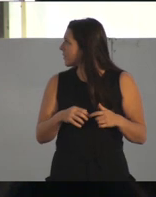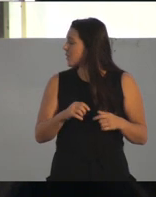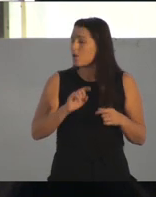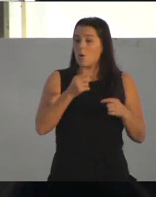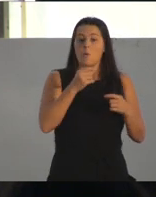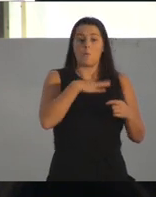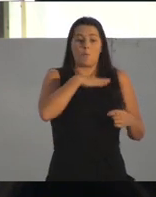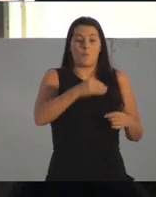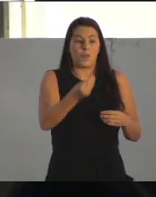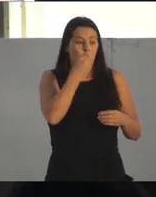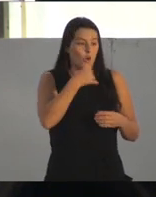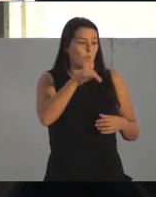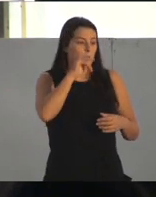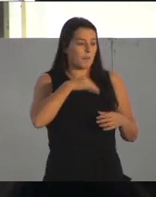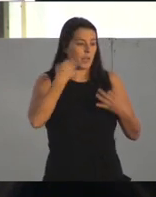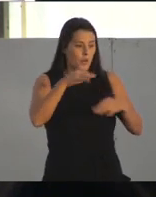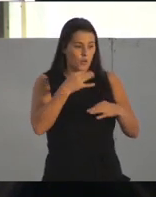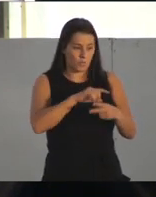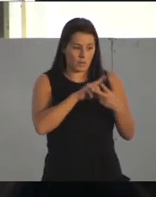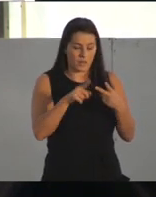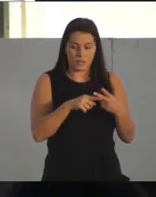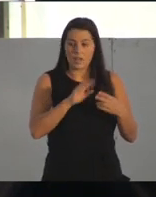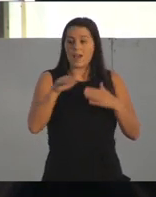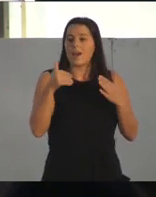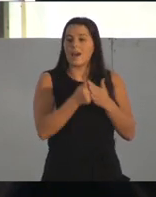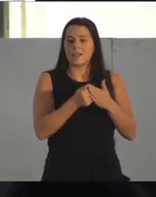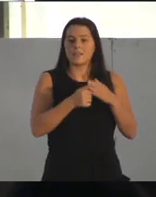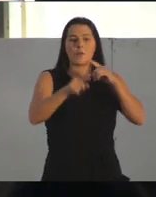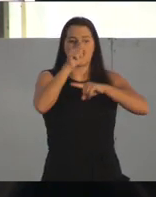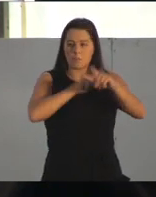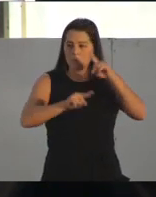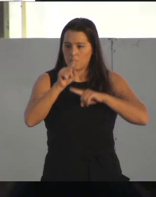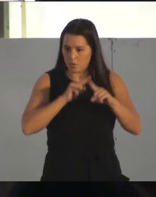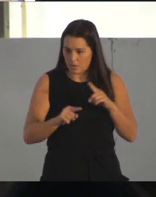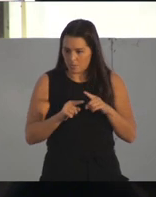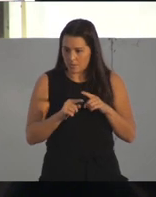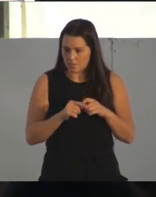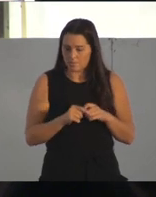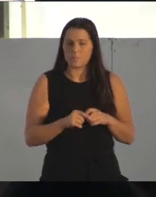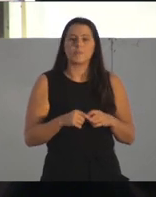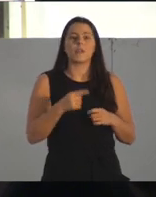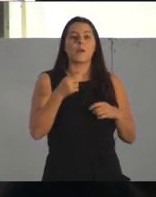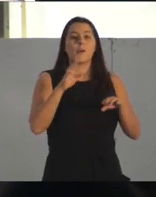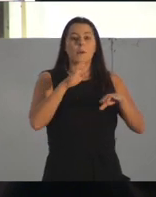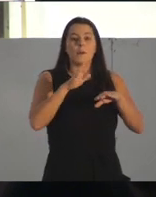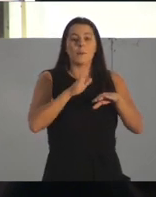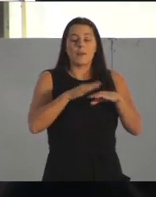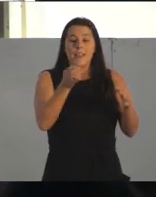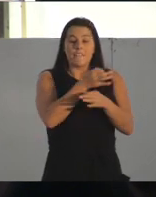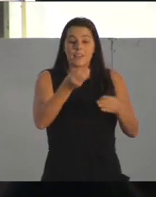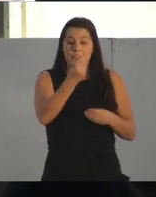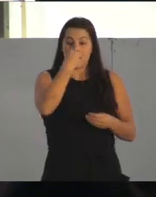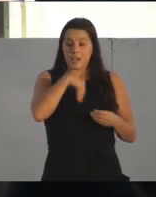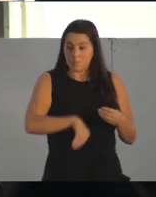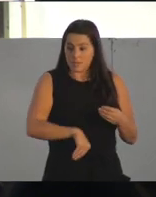1 hasta el nivel 5, cuando hay tantas dificultades en la seguridad y en la eficacia de la alimentación, que es mejor